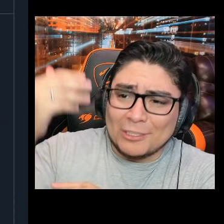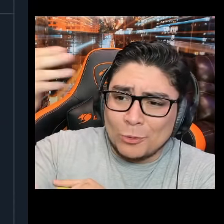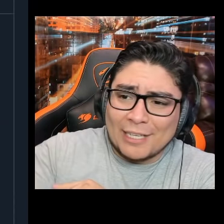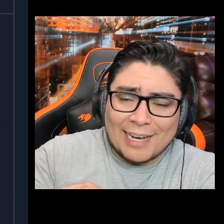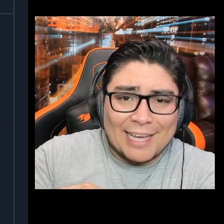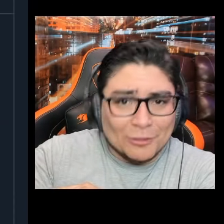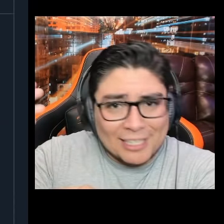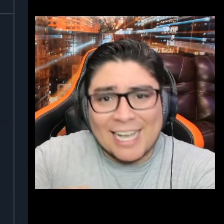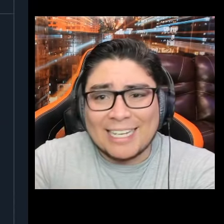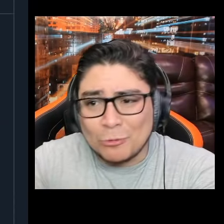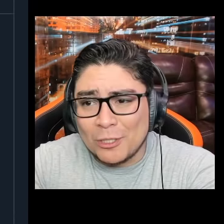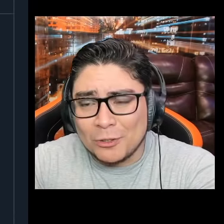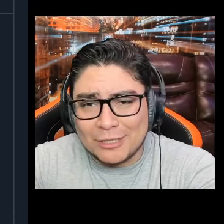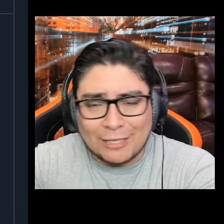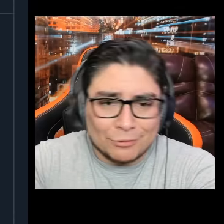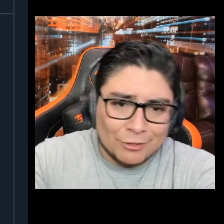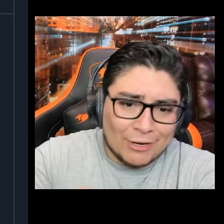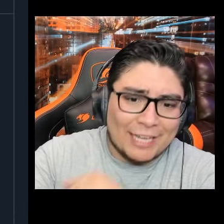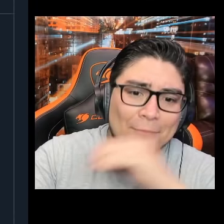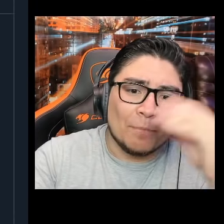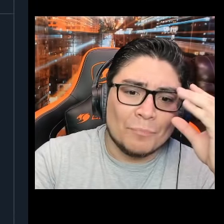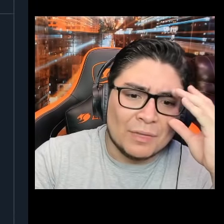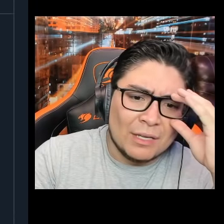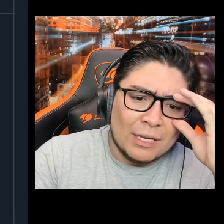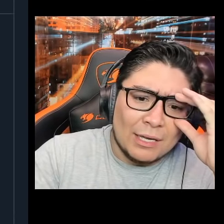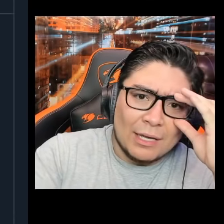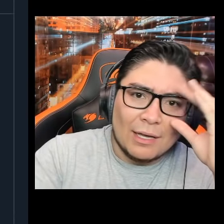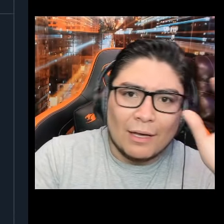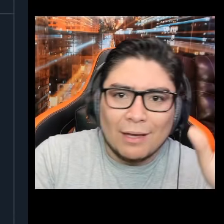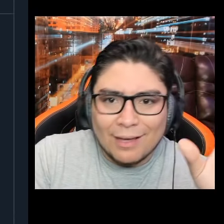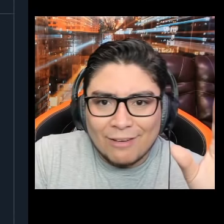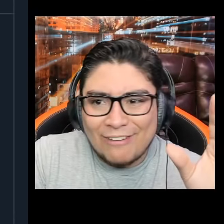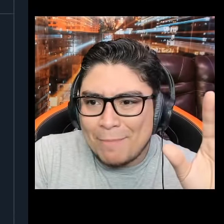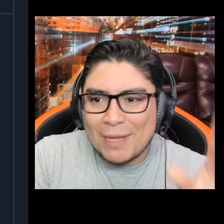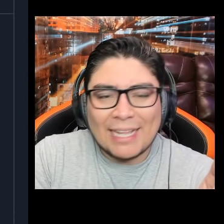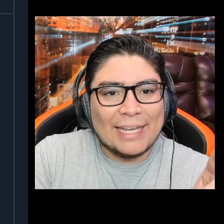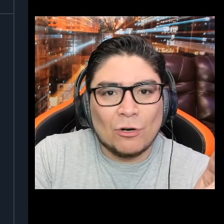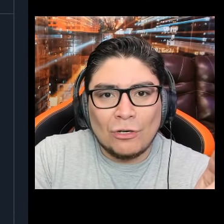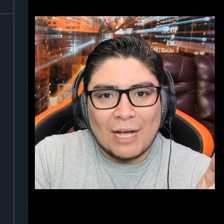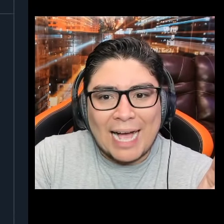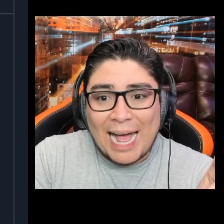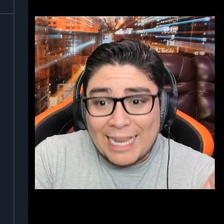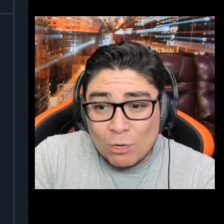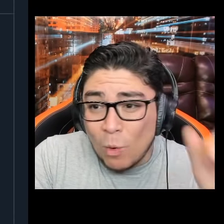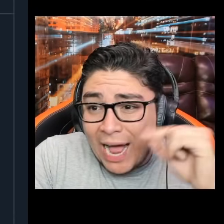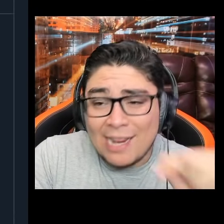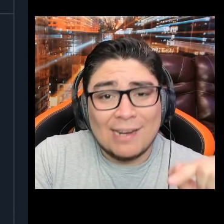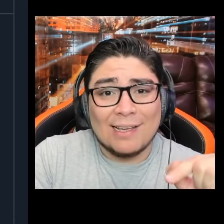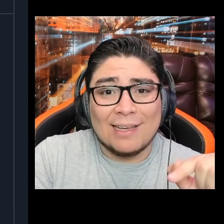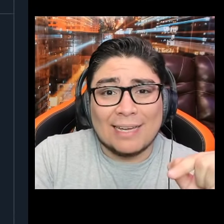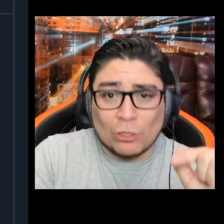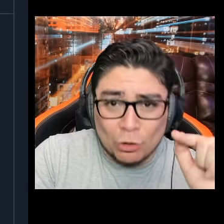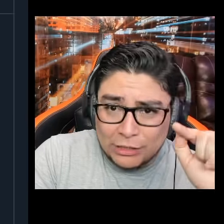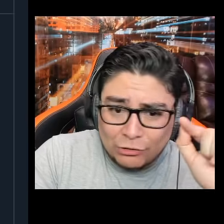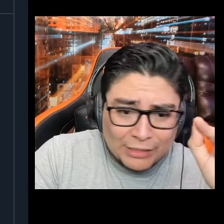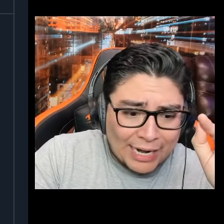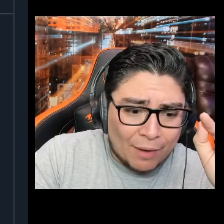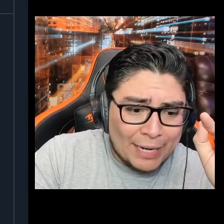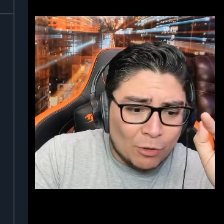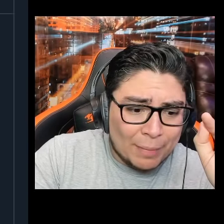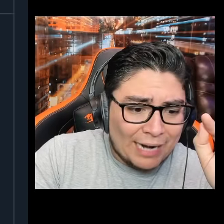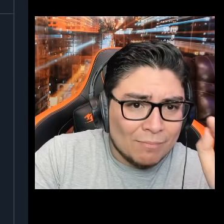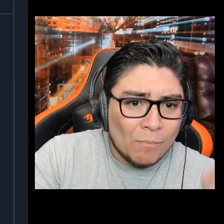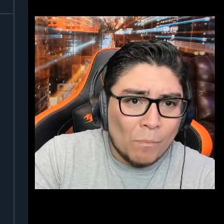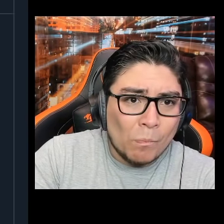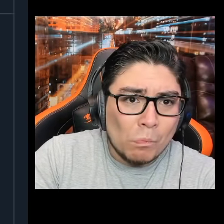resulta que ellos tenían que subir los datos ok felipe calderón al igual que todos estos que